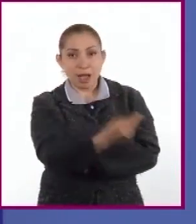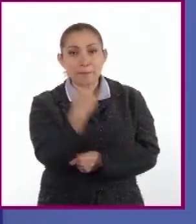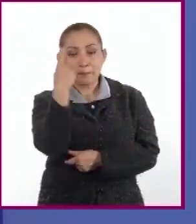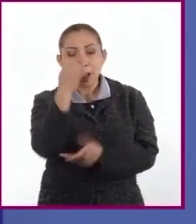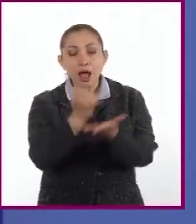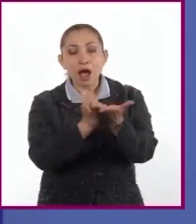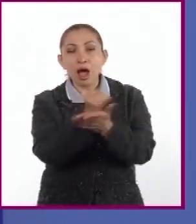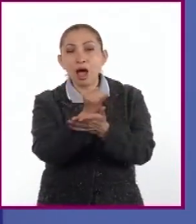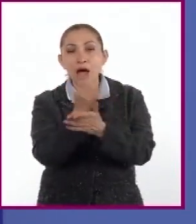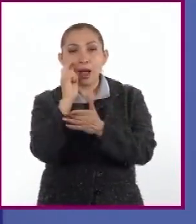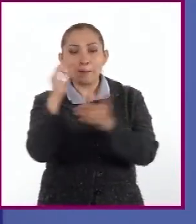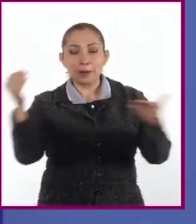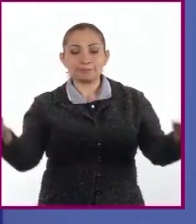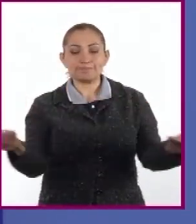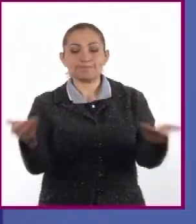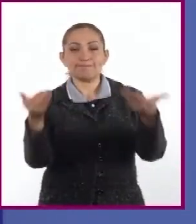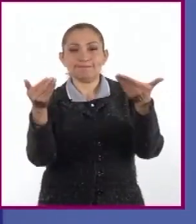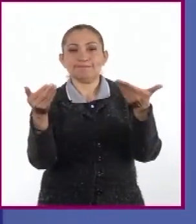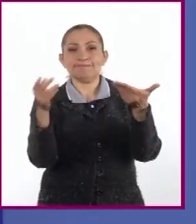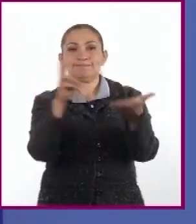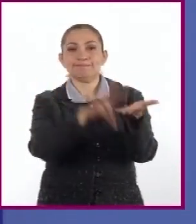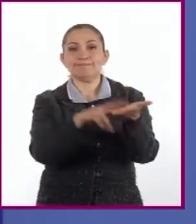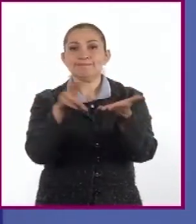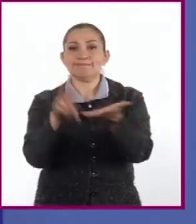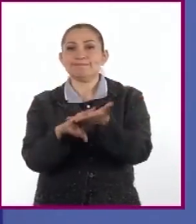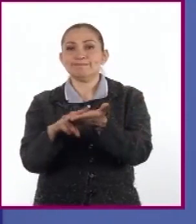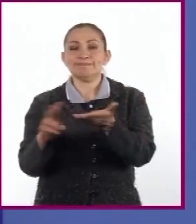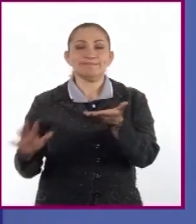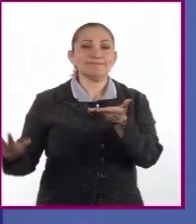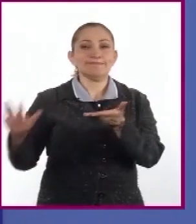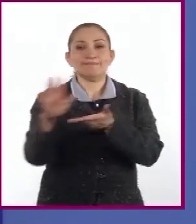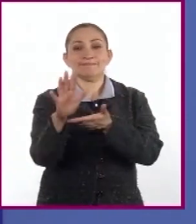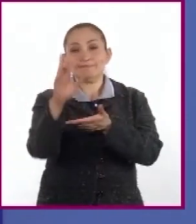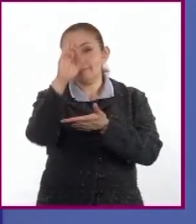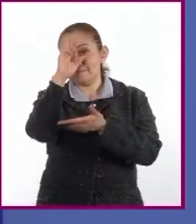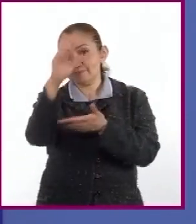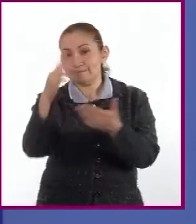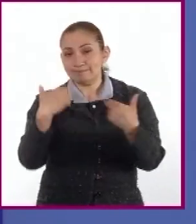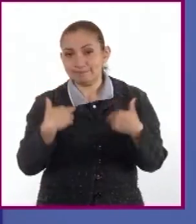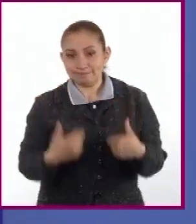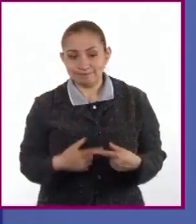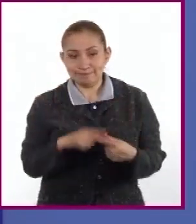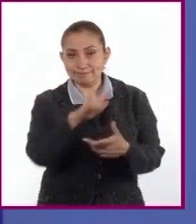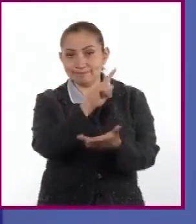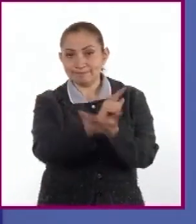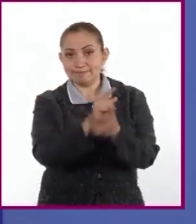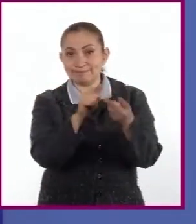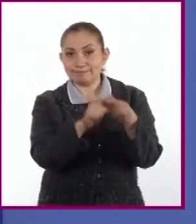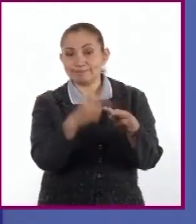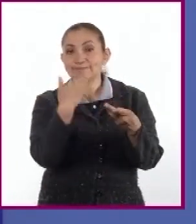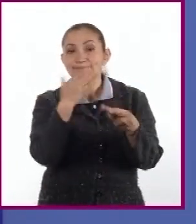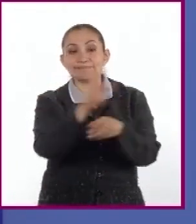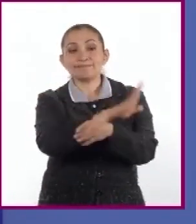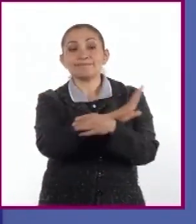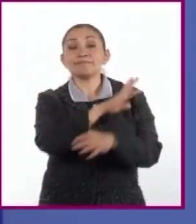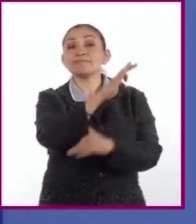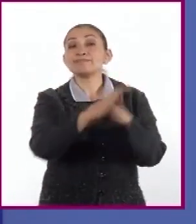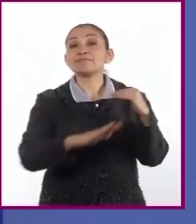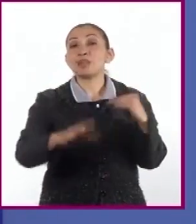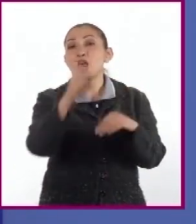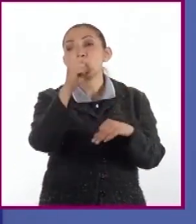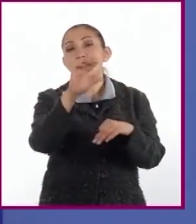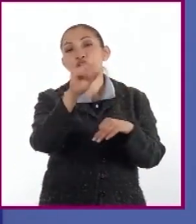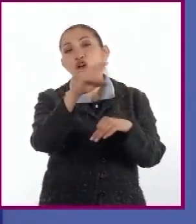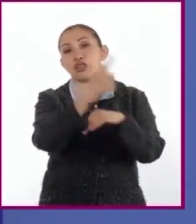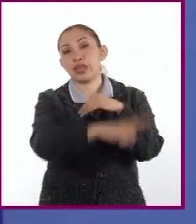decidir pongamos en la balanza los valores universales, la dignidad humana, la ley y el bien común para no dañar